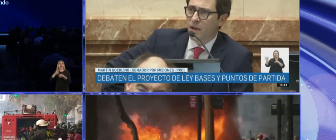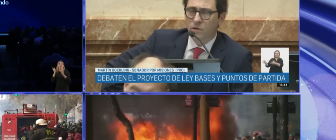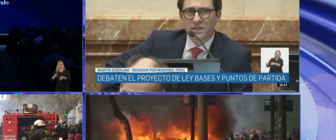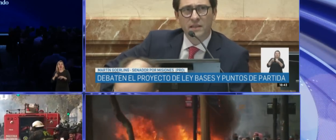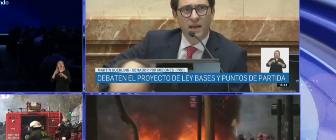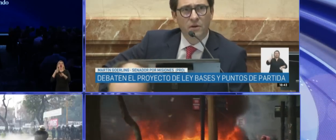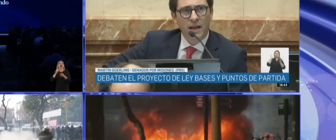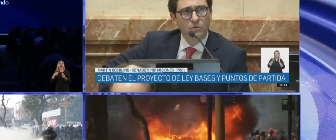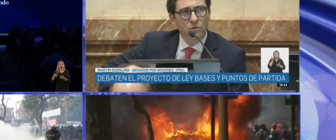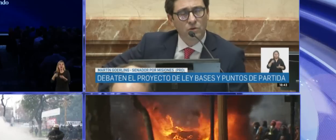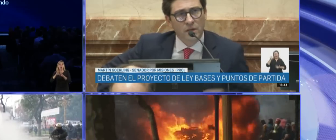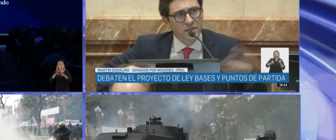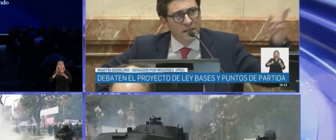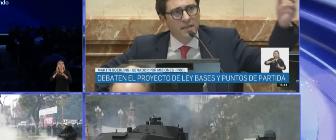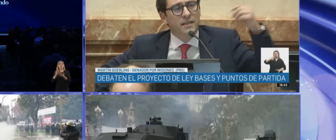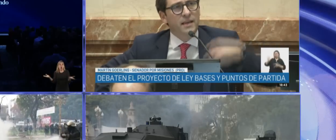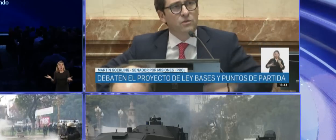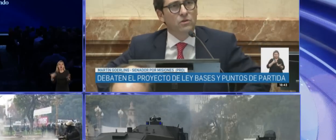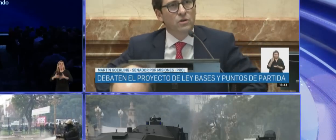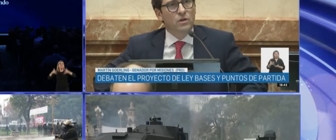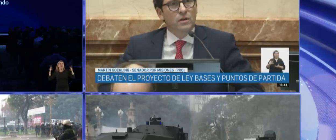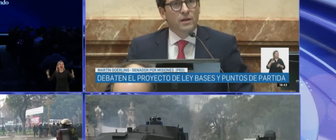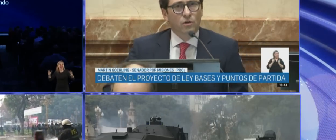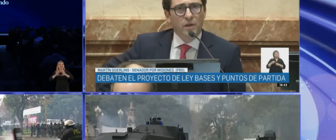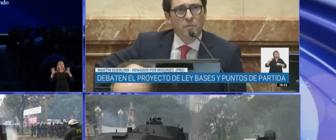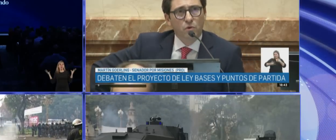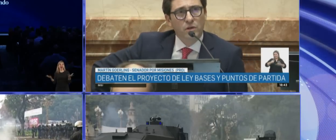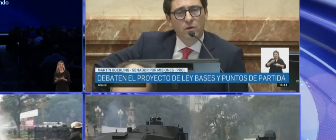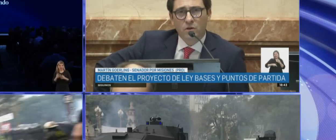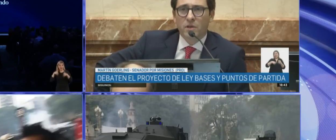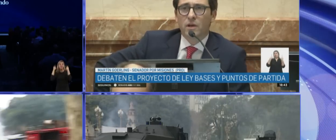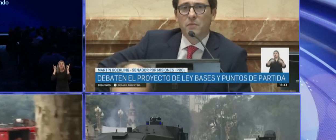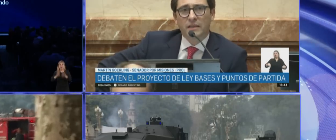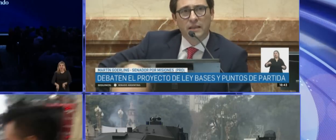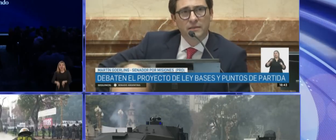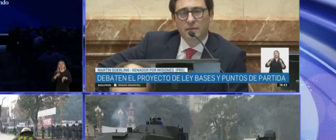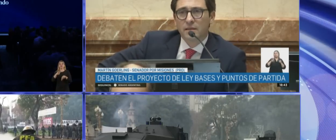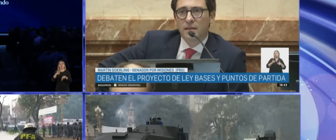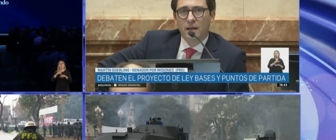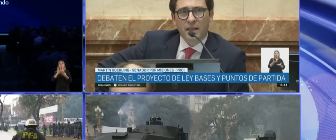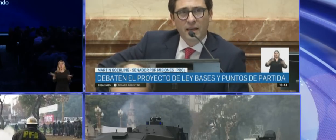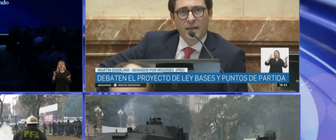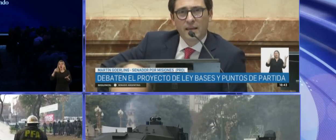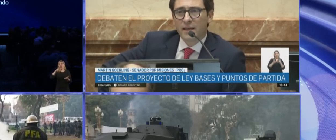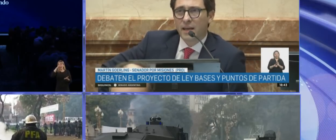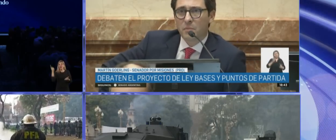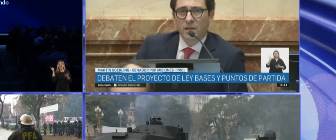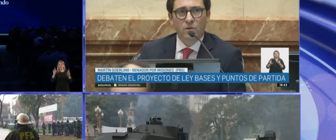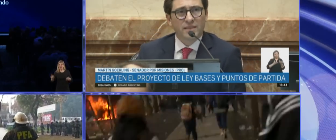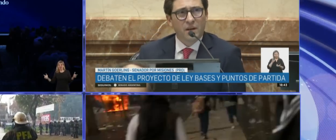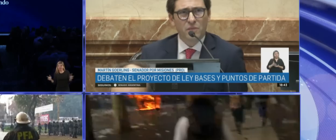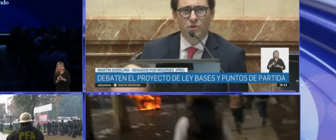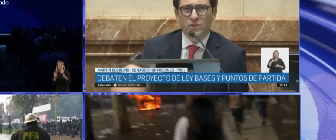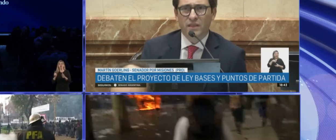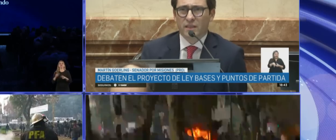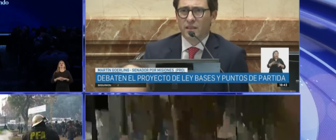la historia de la humanidad y logramos el primer trimestre con superávit fiscal y financiero en el sector público nacional luego de 20 años. En